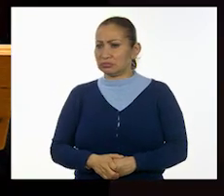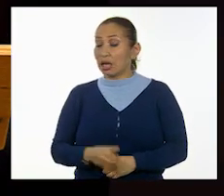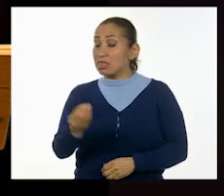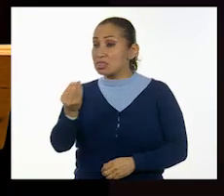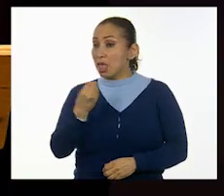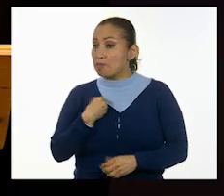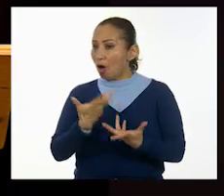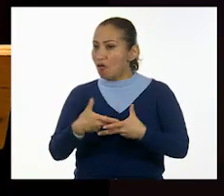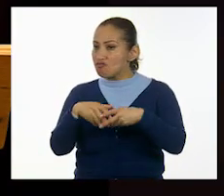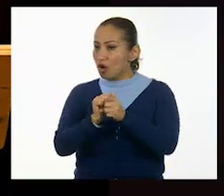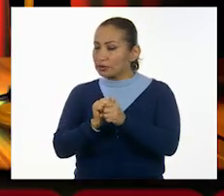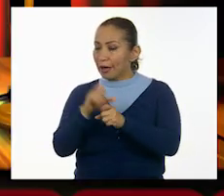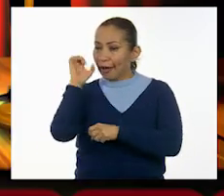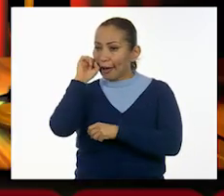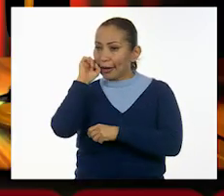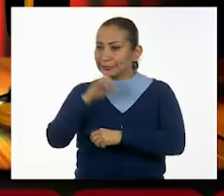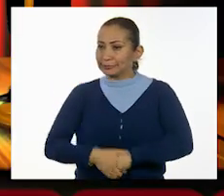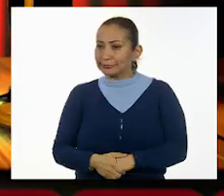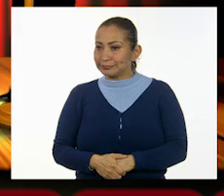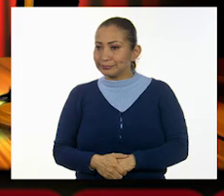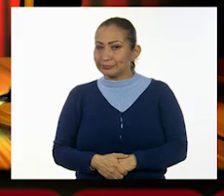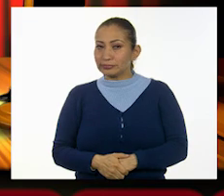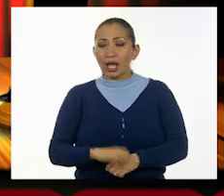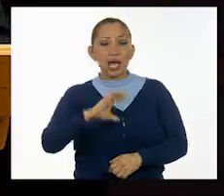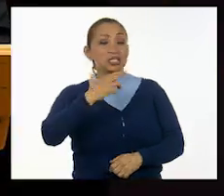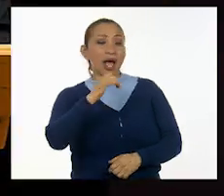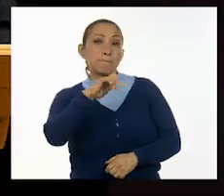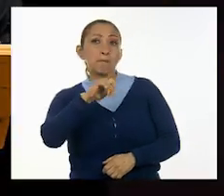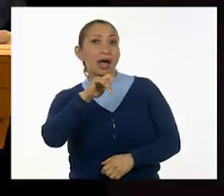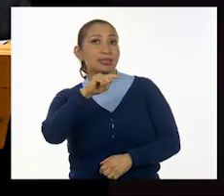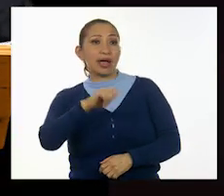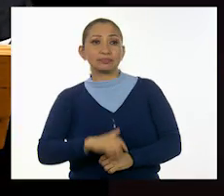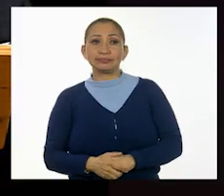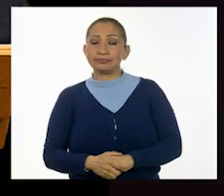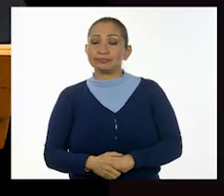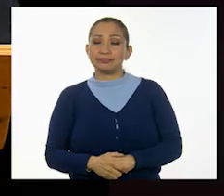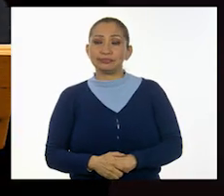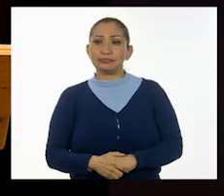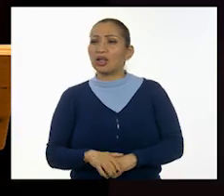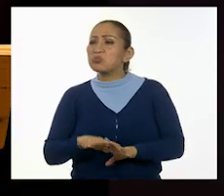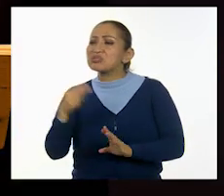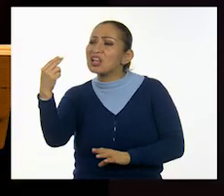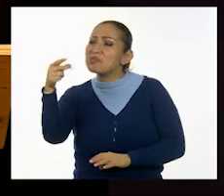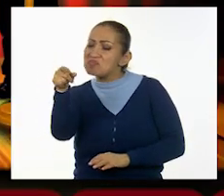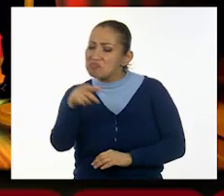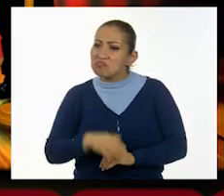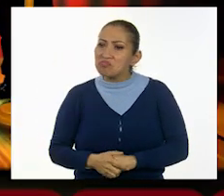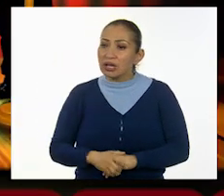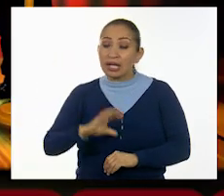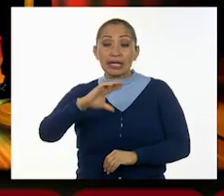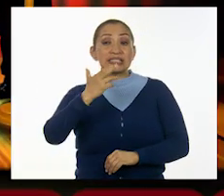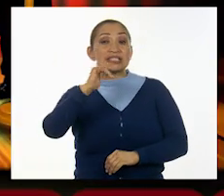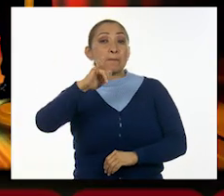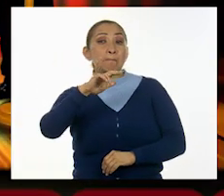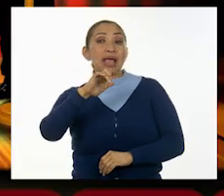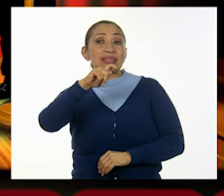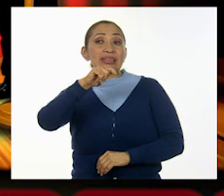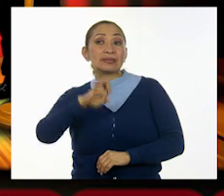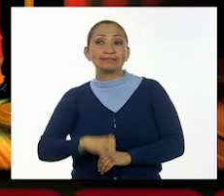Deme la bolsa con las naranjas. chámpata, ¿Cómo se llama usted?